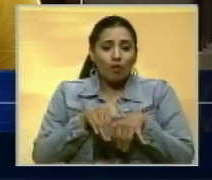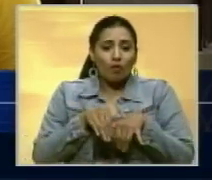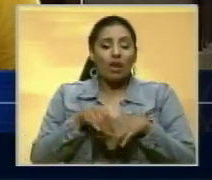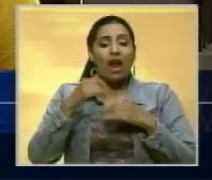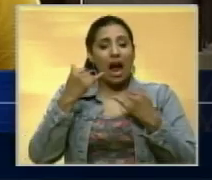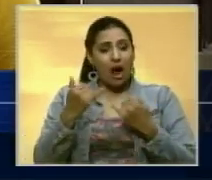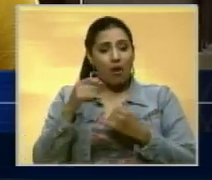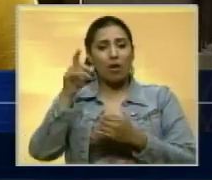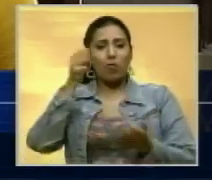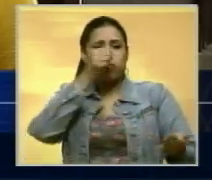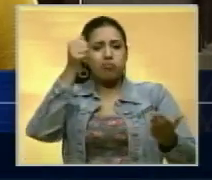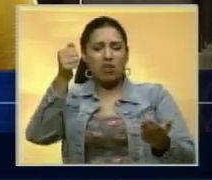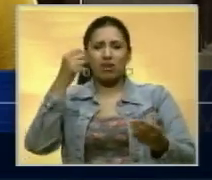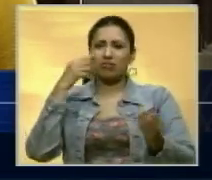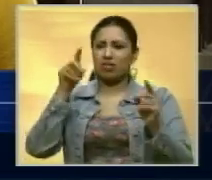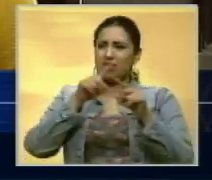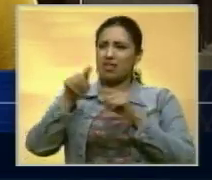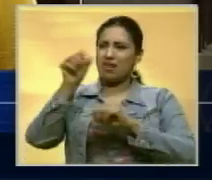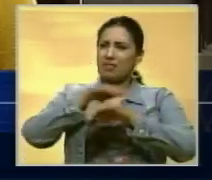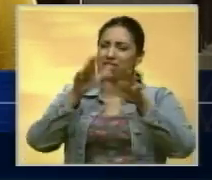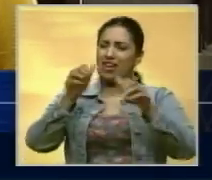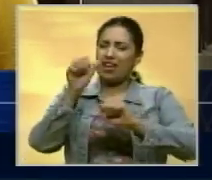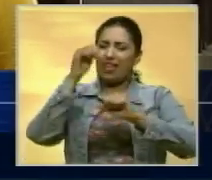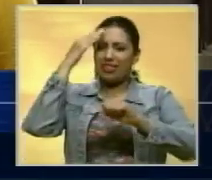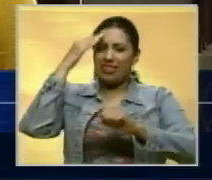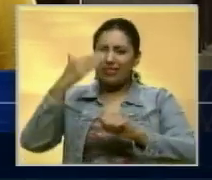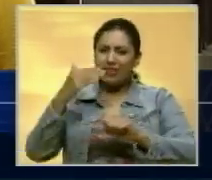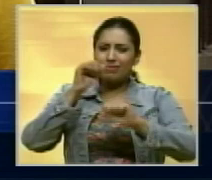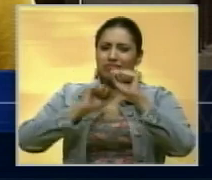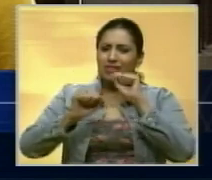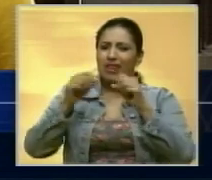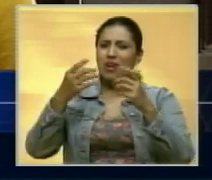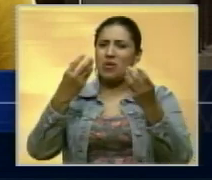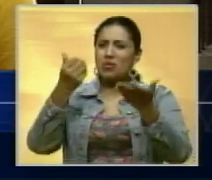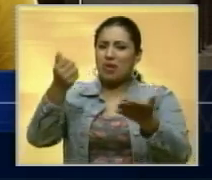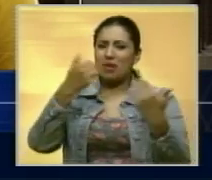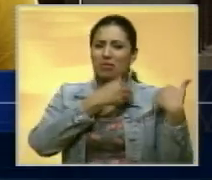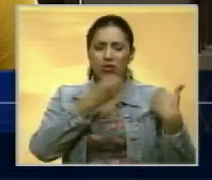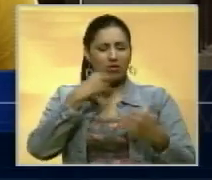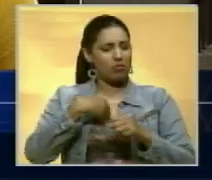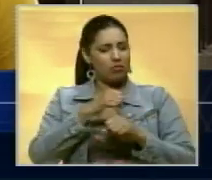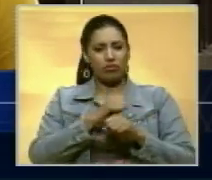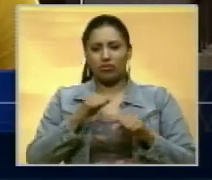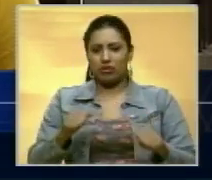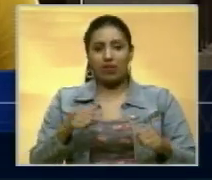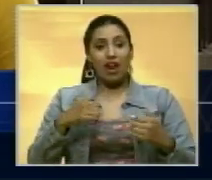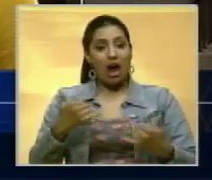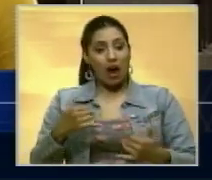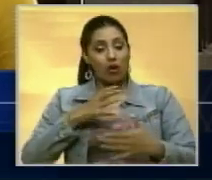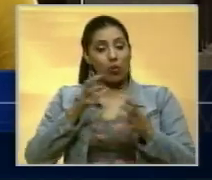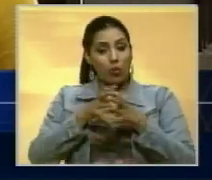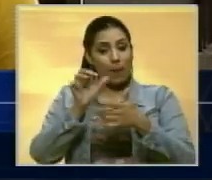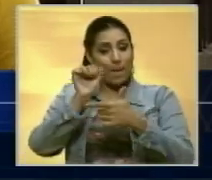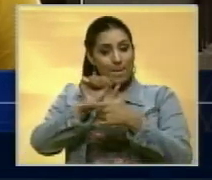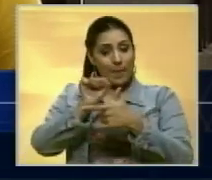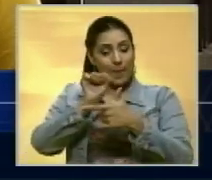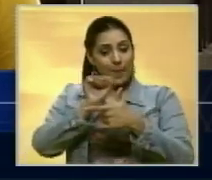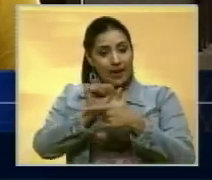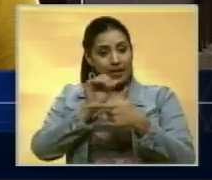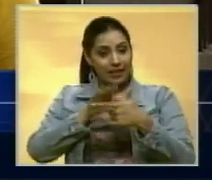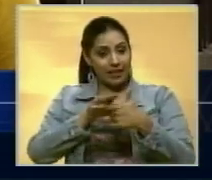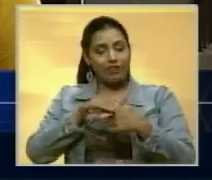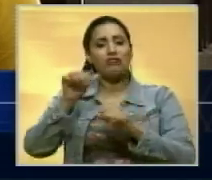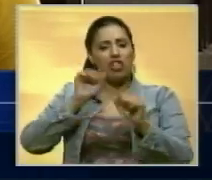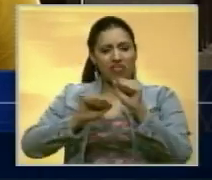de abastecimiento esté en manos del Ministerio de la Defensa. Los diputados del oficialismo del Gran Polo Patriótico